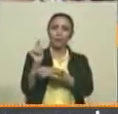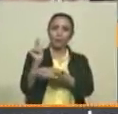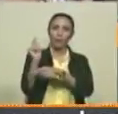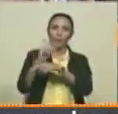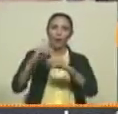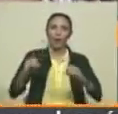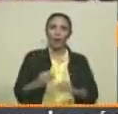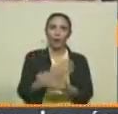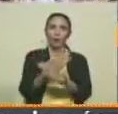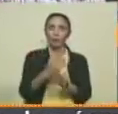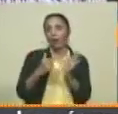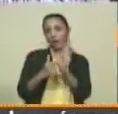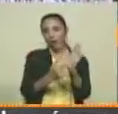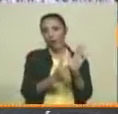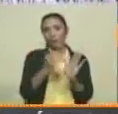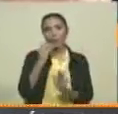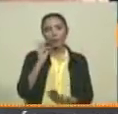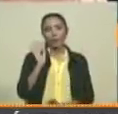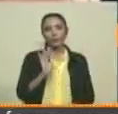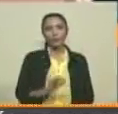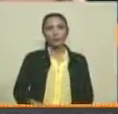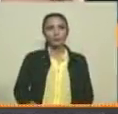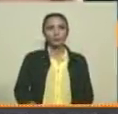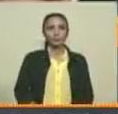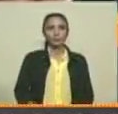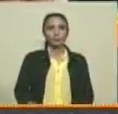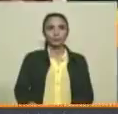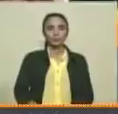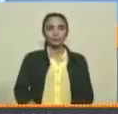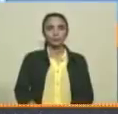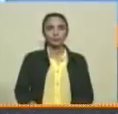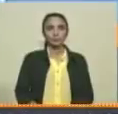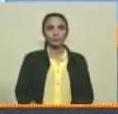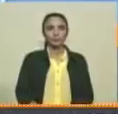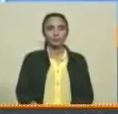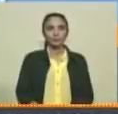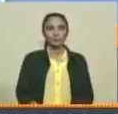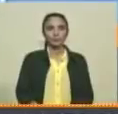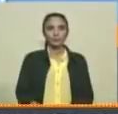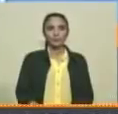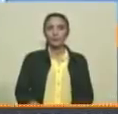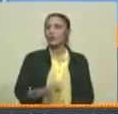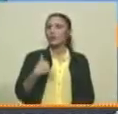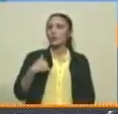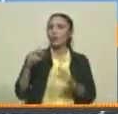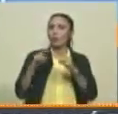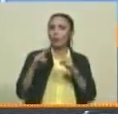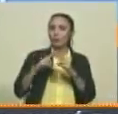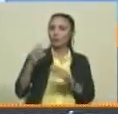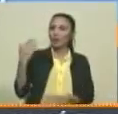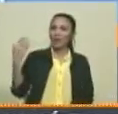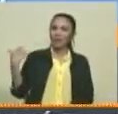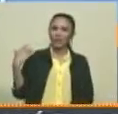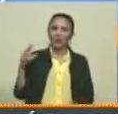Para poner un ejemplo, pues, de tanto. Yo lo conocí en el barrio